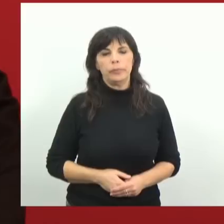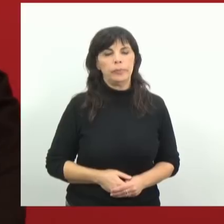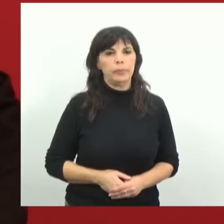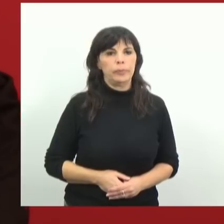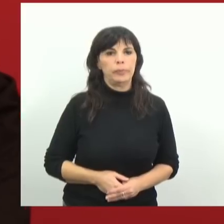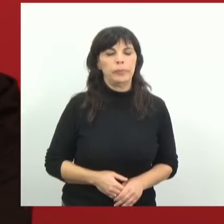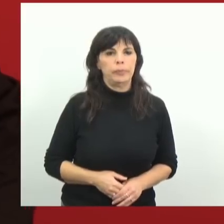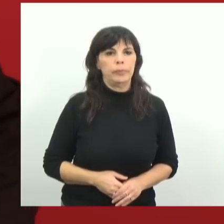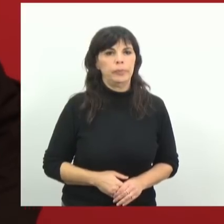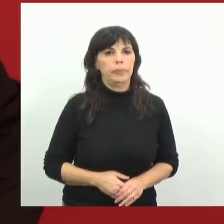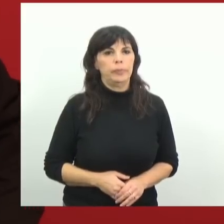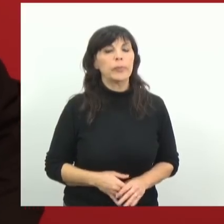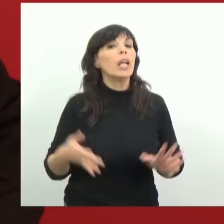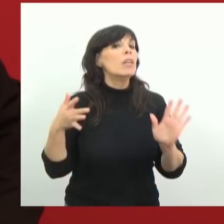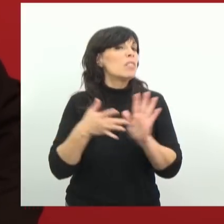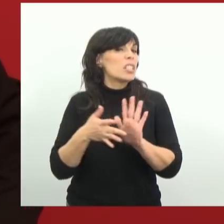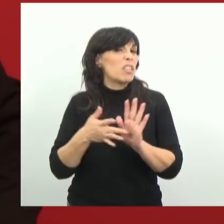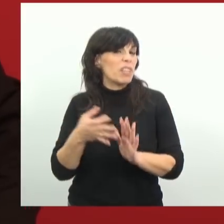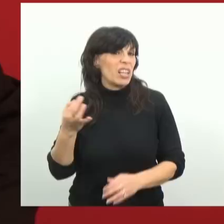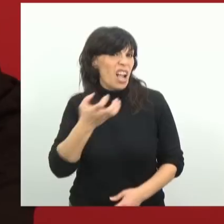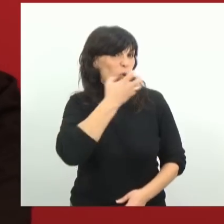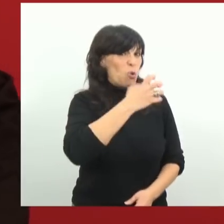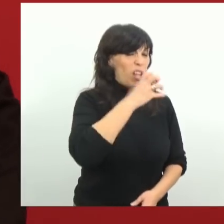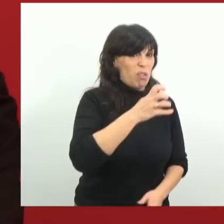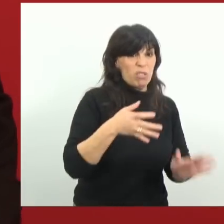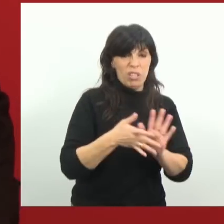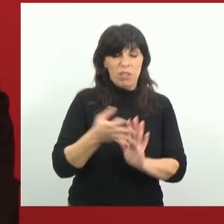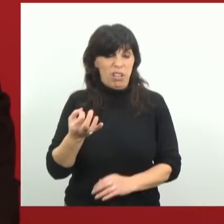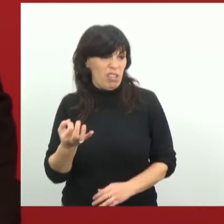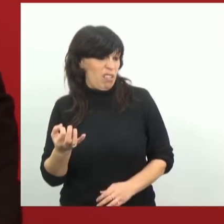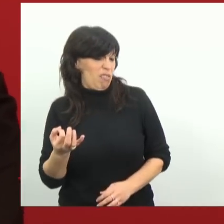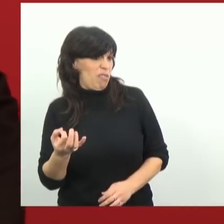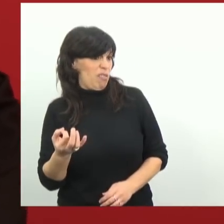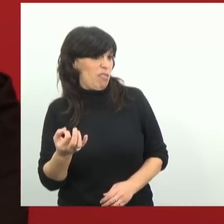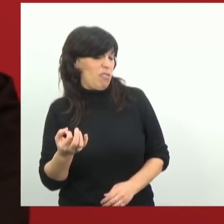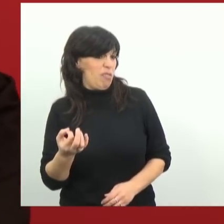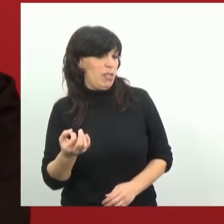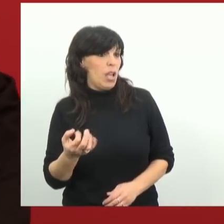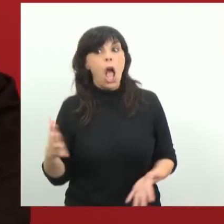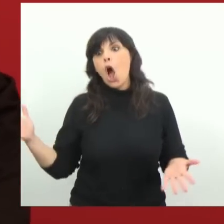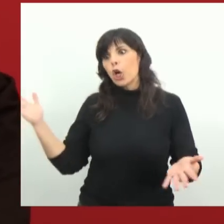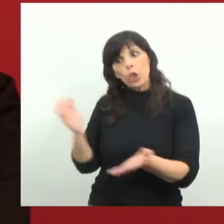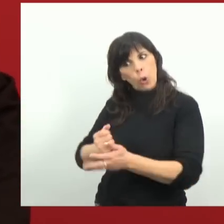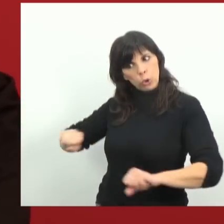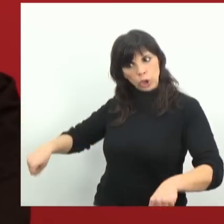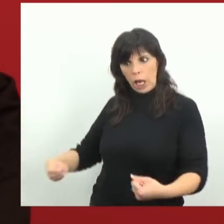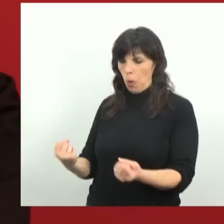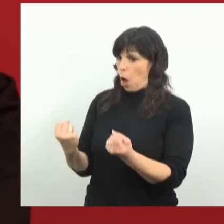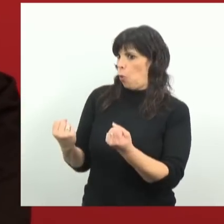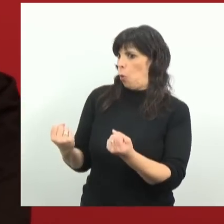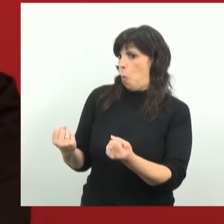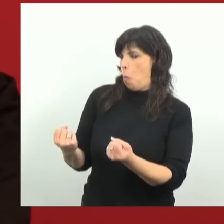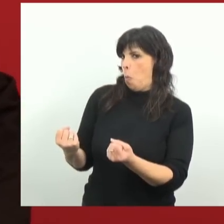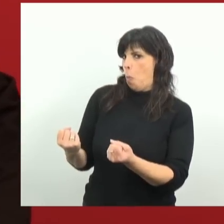Pero ese término ecuménico significa uno que cree que todos van a ser salvos, ya sea de